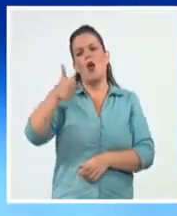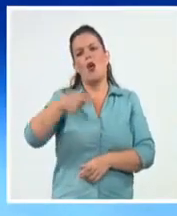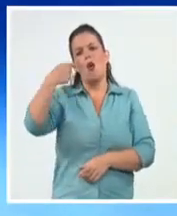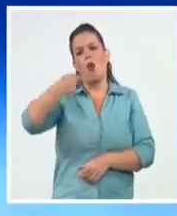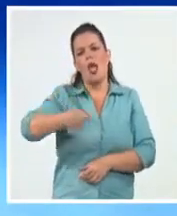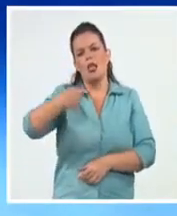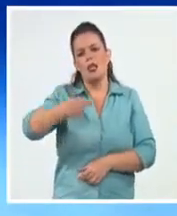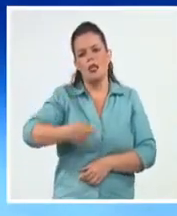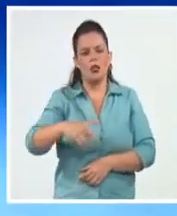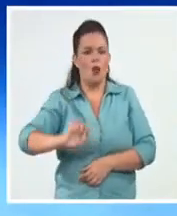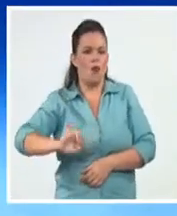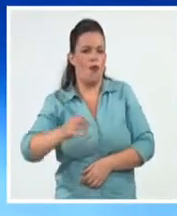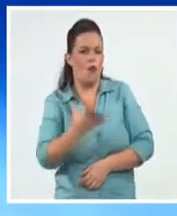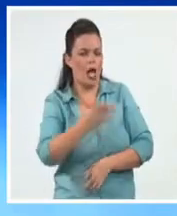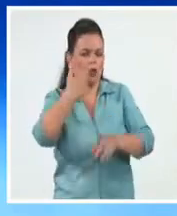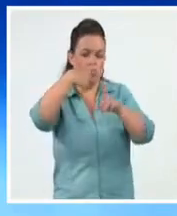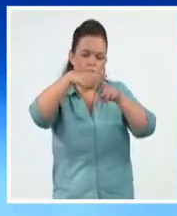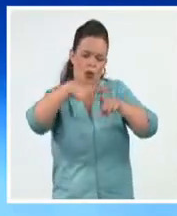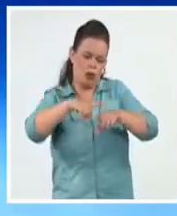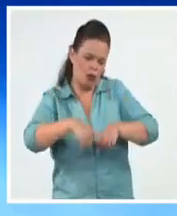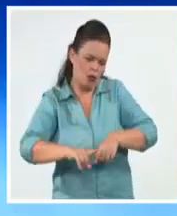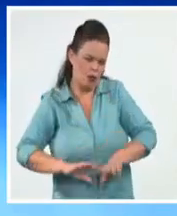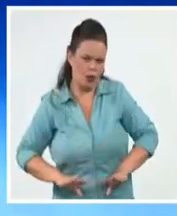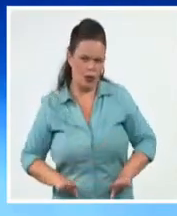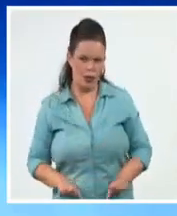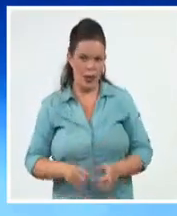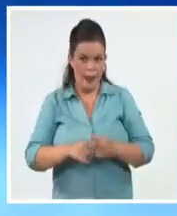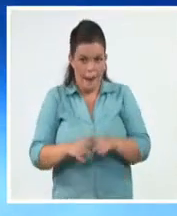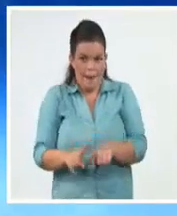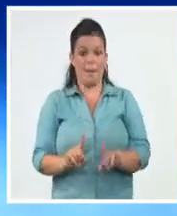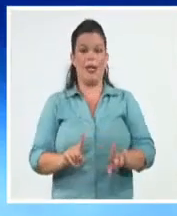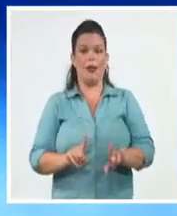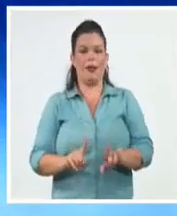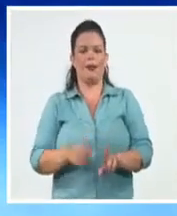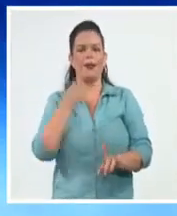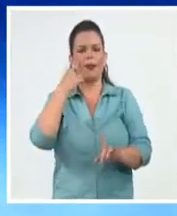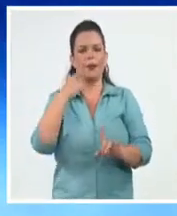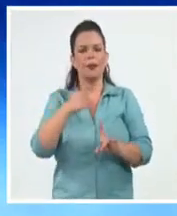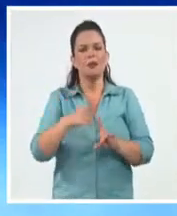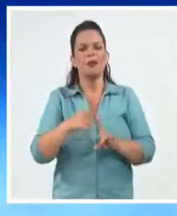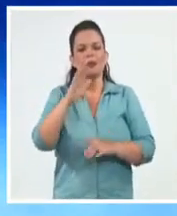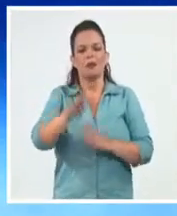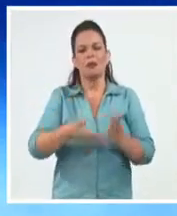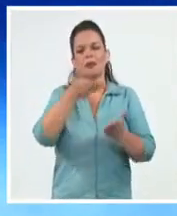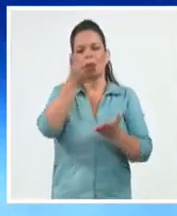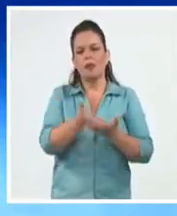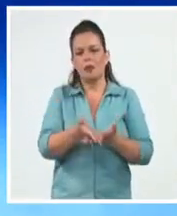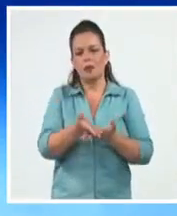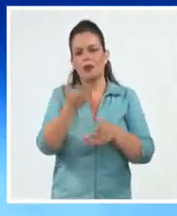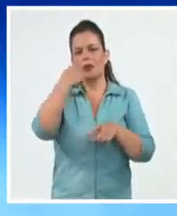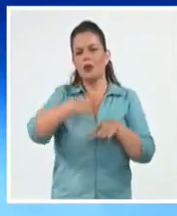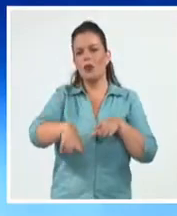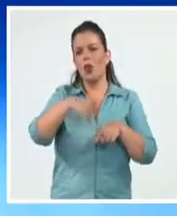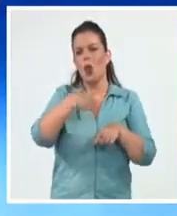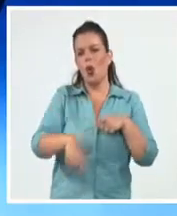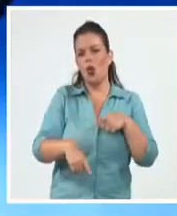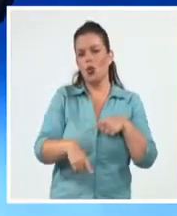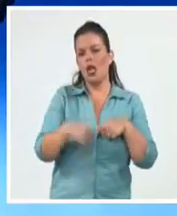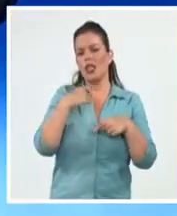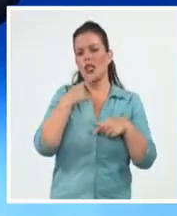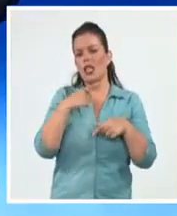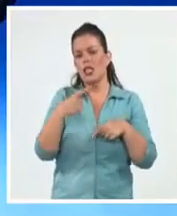injusticias. Pero esto no es todo. Para que el guión se siga desarrollando, proponen acciones, acciones que no tienen fecha, sin precisar